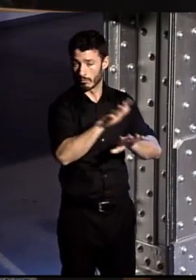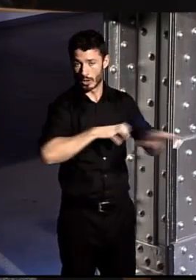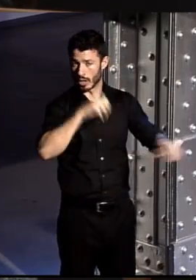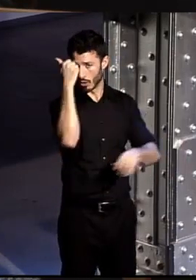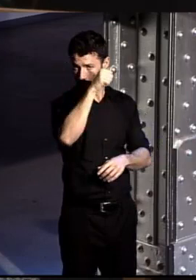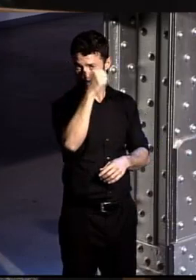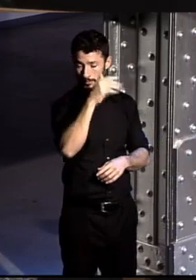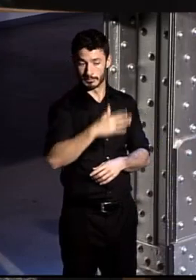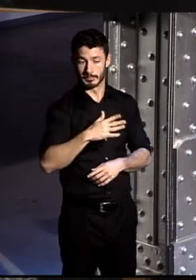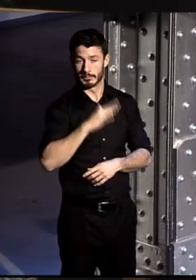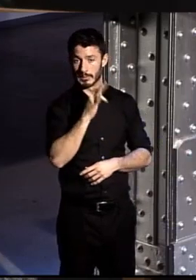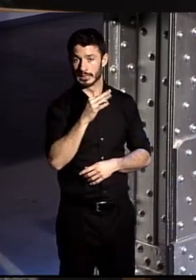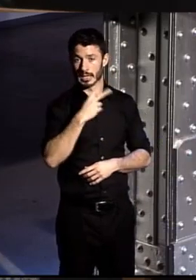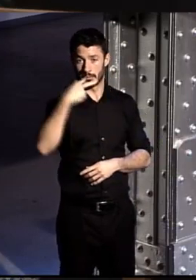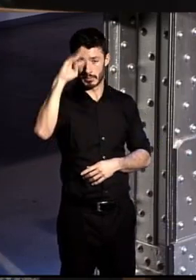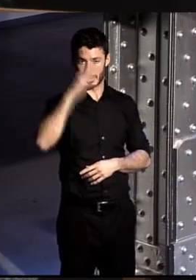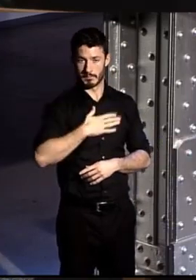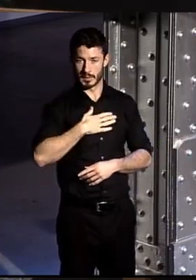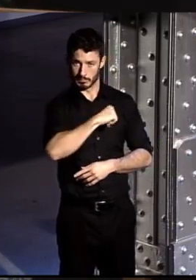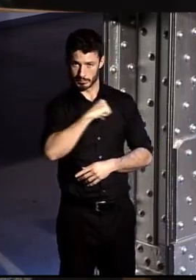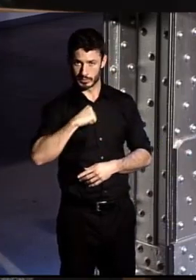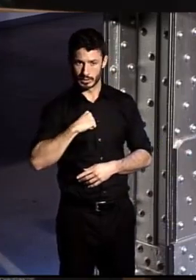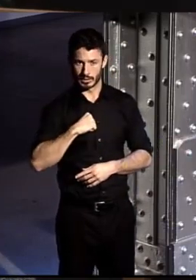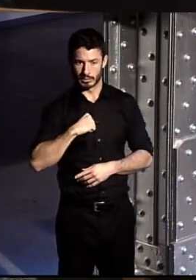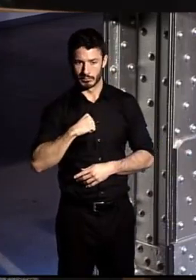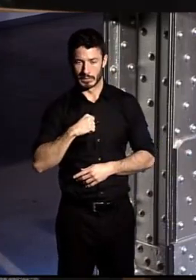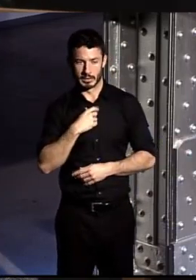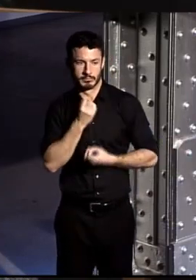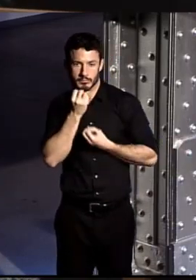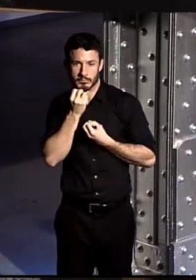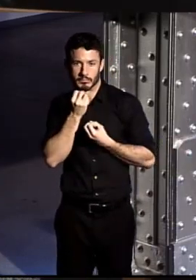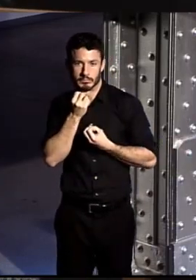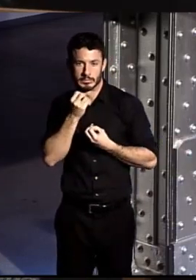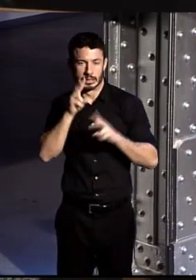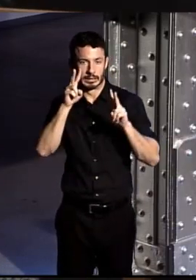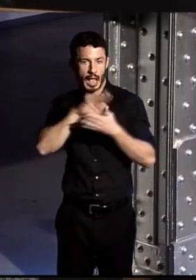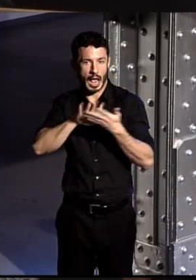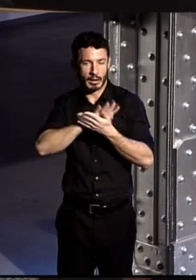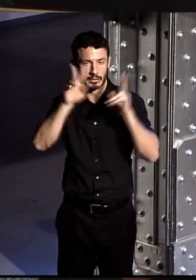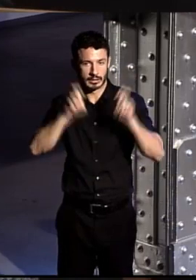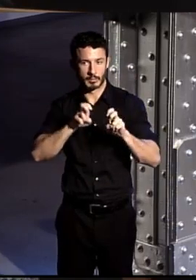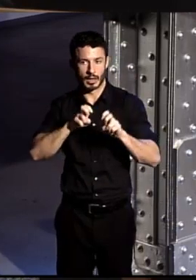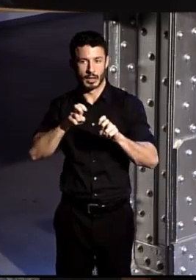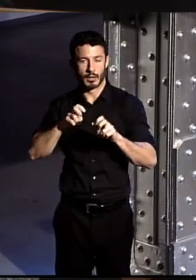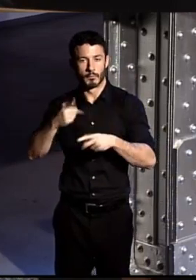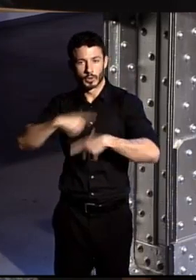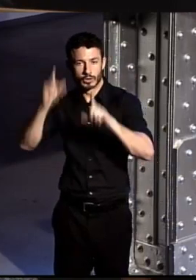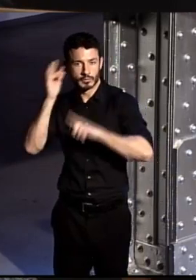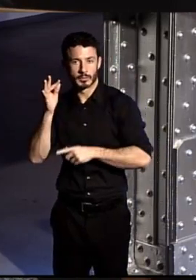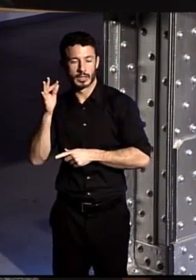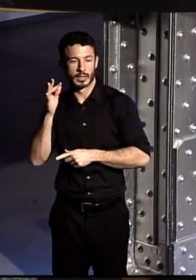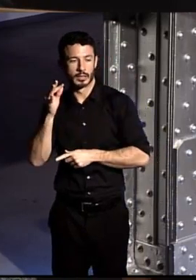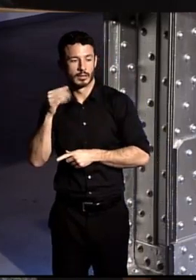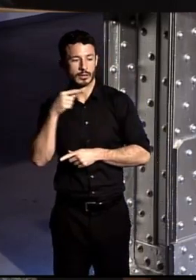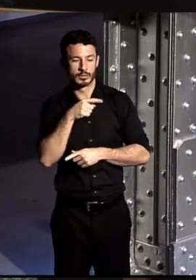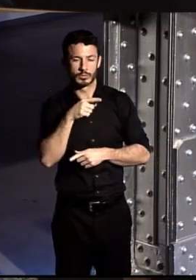personal, que me es más fácil hablar de protagonistas que son mujeres, ¿cómo ha sido para ti escribir sobre un